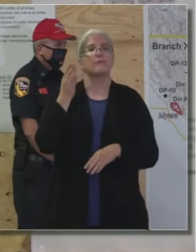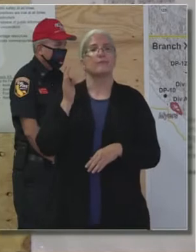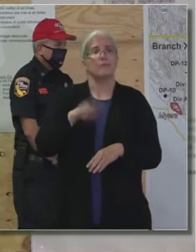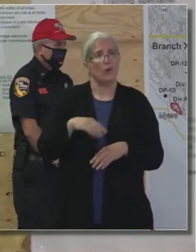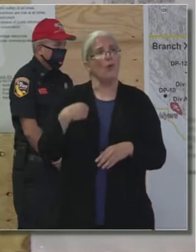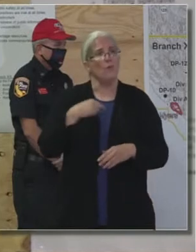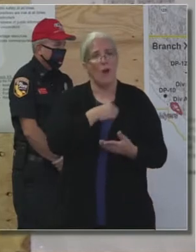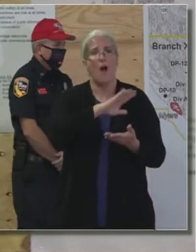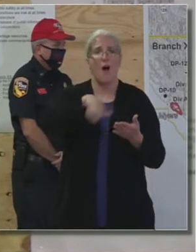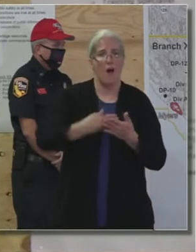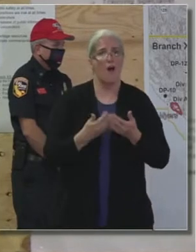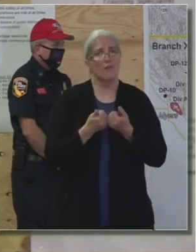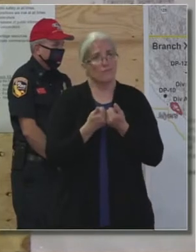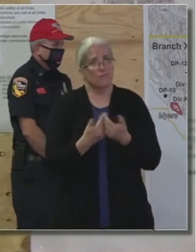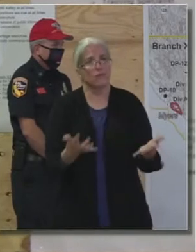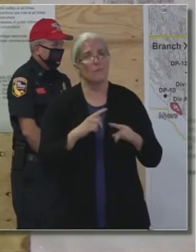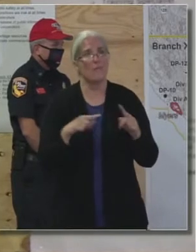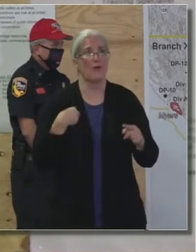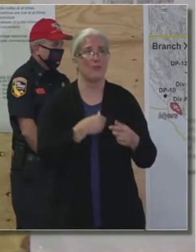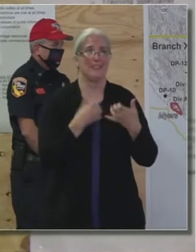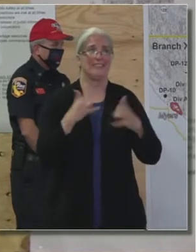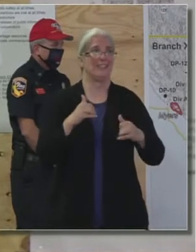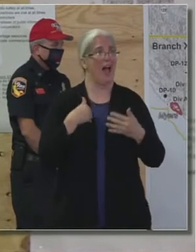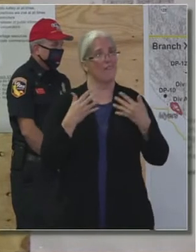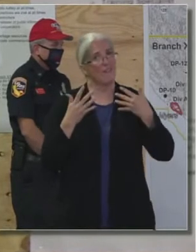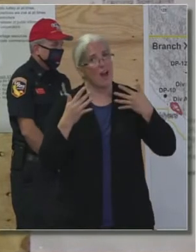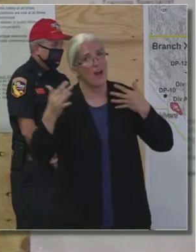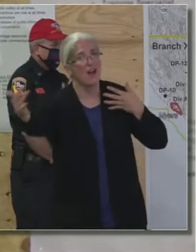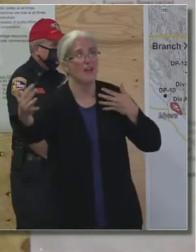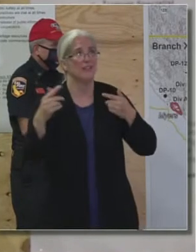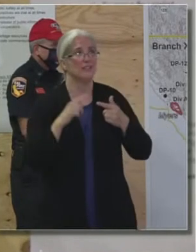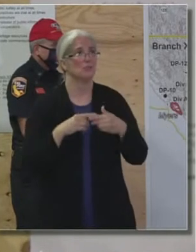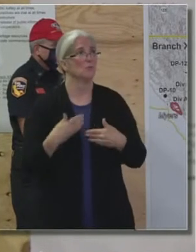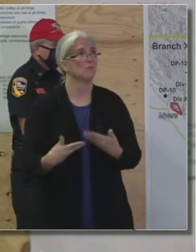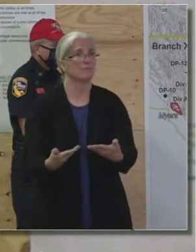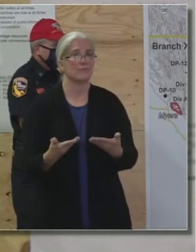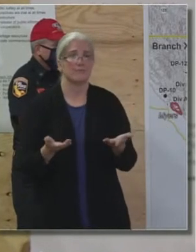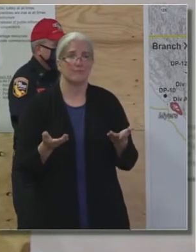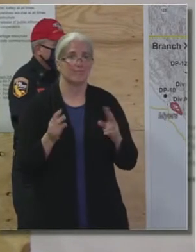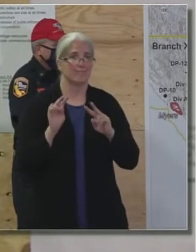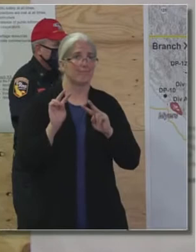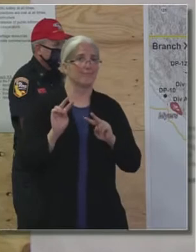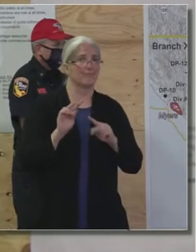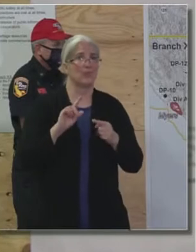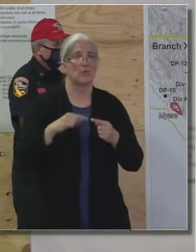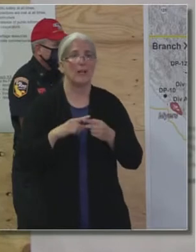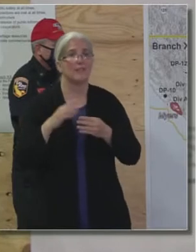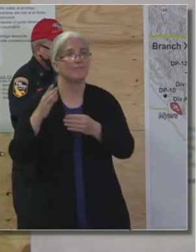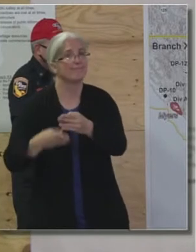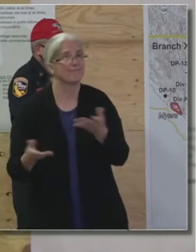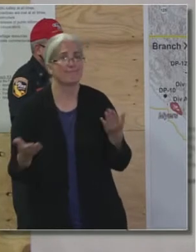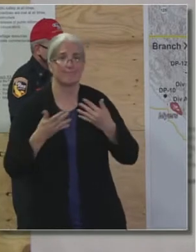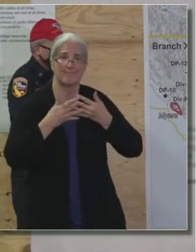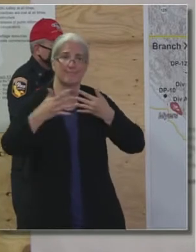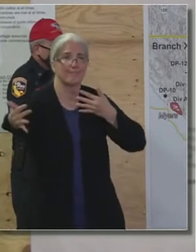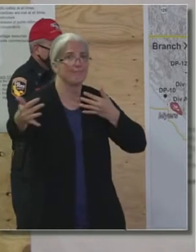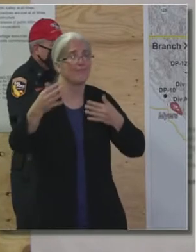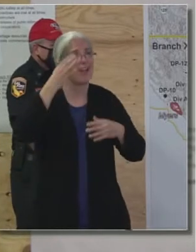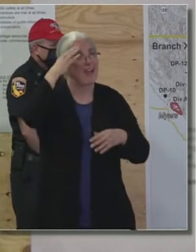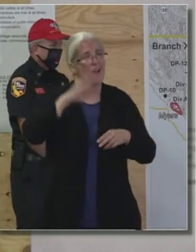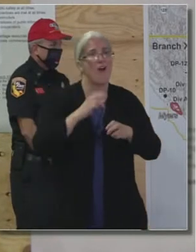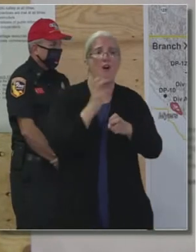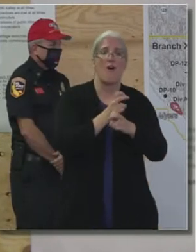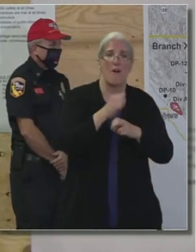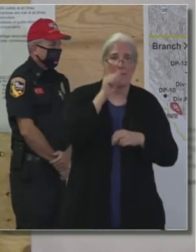nos falta mucho le quiero dar las gracias por su paciencia que a medida que vaya el humo aclarando se quiere regresar pero el